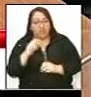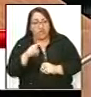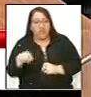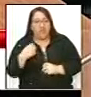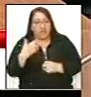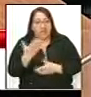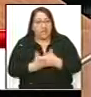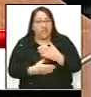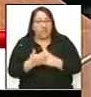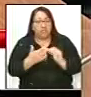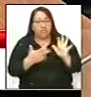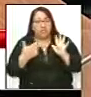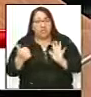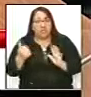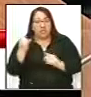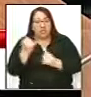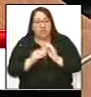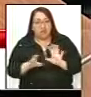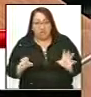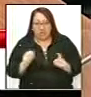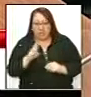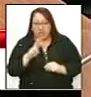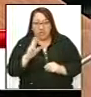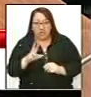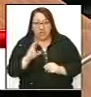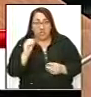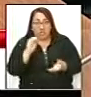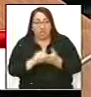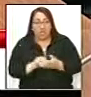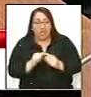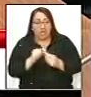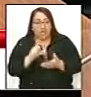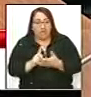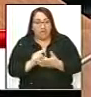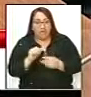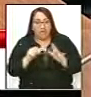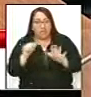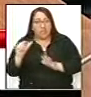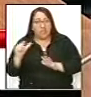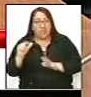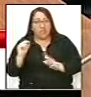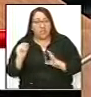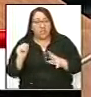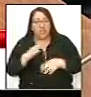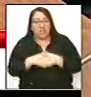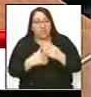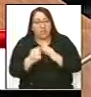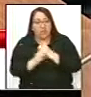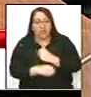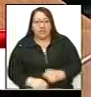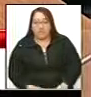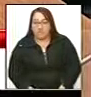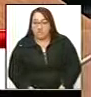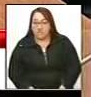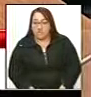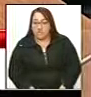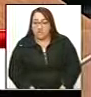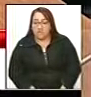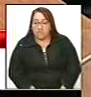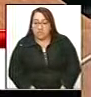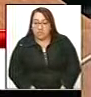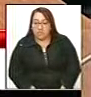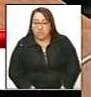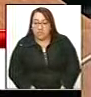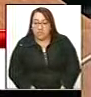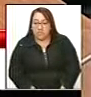están en trámite, 86 concluidas, 23 se ubicaron en Lima y 77 en el resto del país, ¿no? 12% de